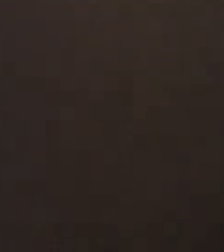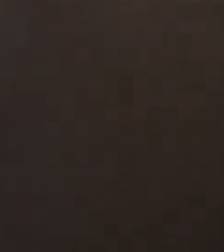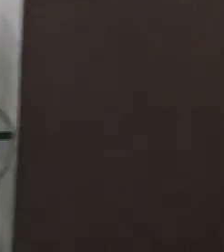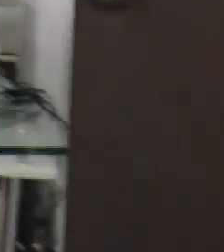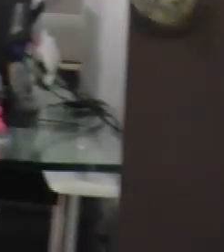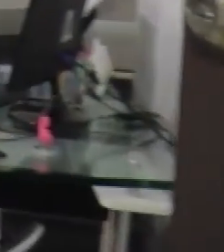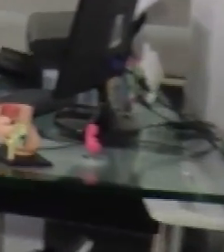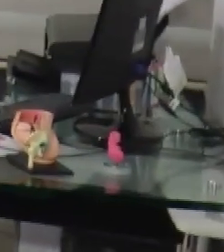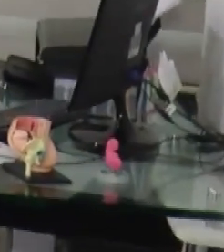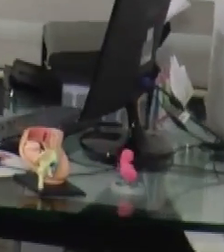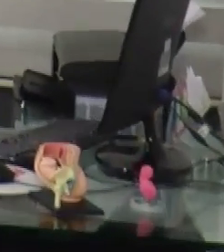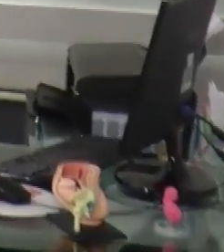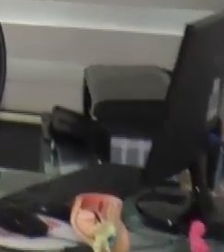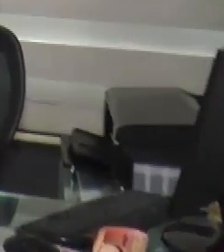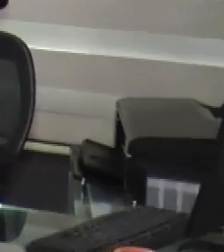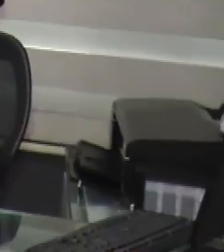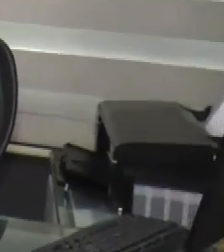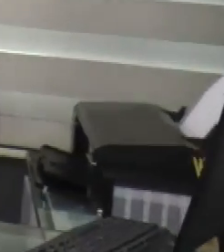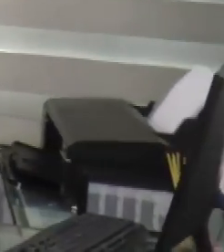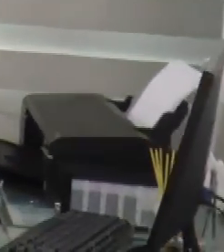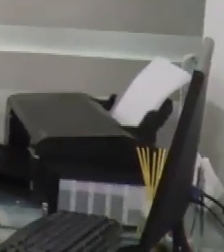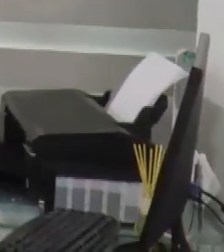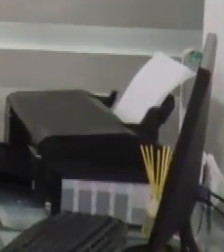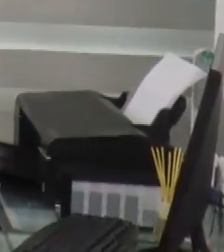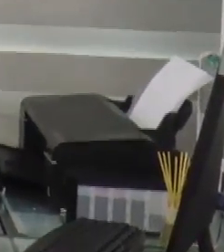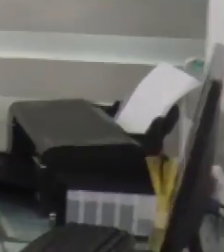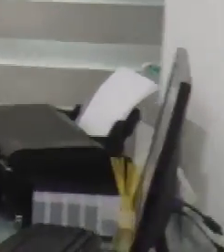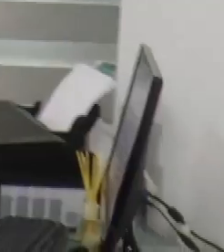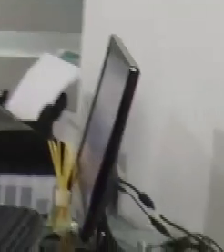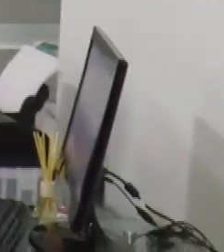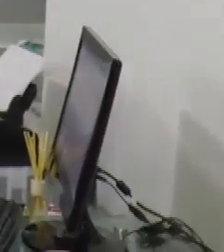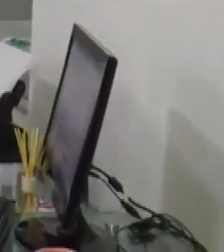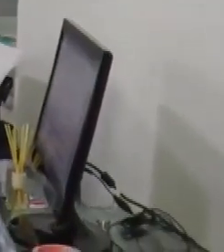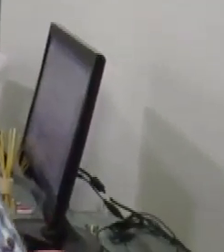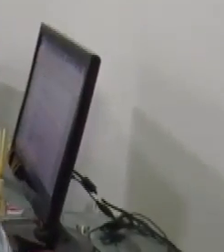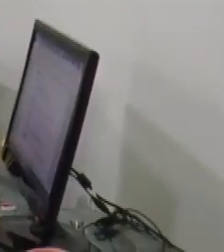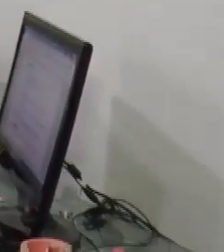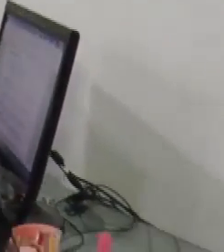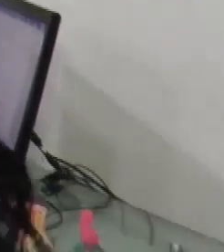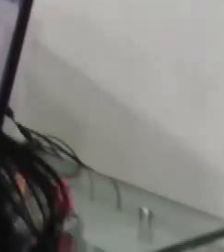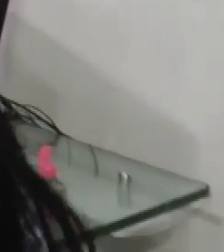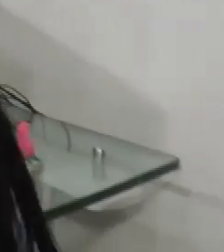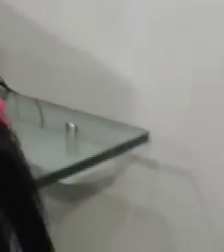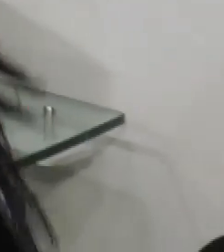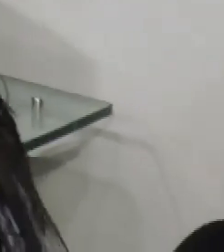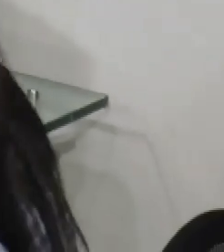Hola. Hola, doctora, muy buenos días. Bien, gracias, bienvenidos. Bueno, doctora,